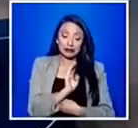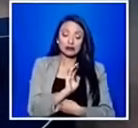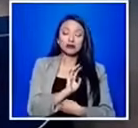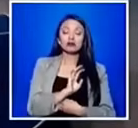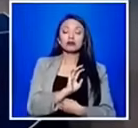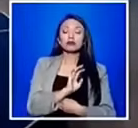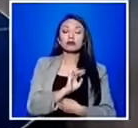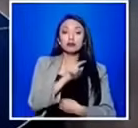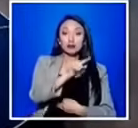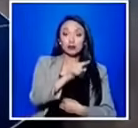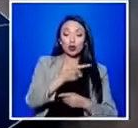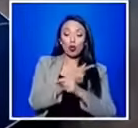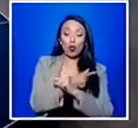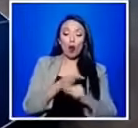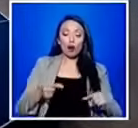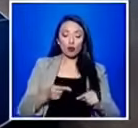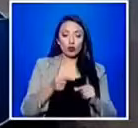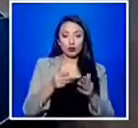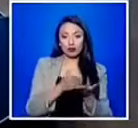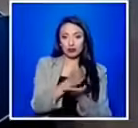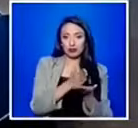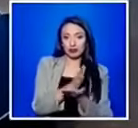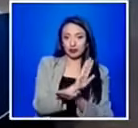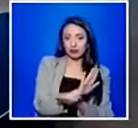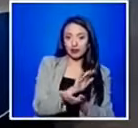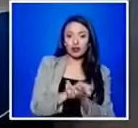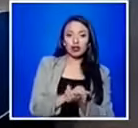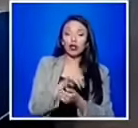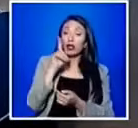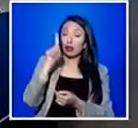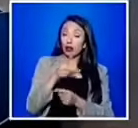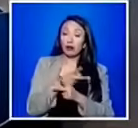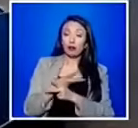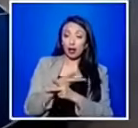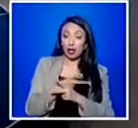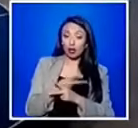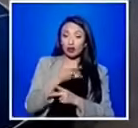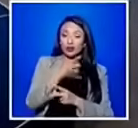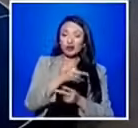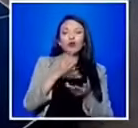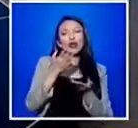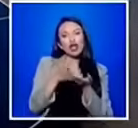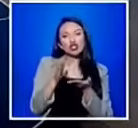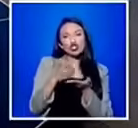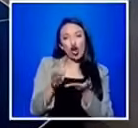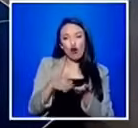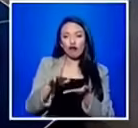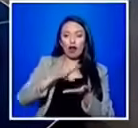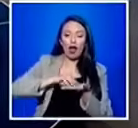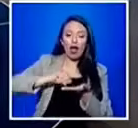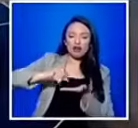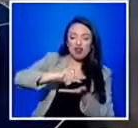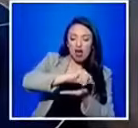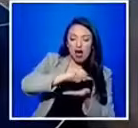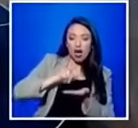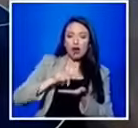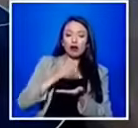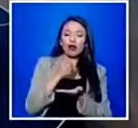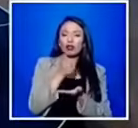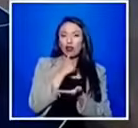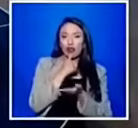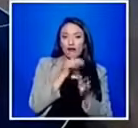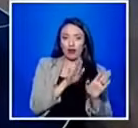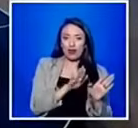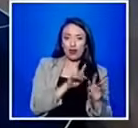la zona de Los Valles, así que por favor, de todas formas, hay que circular con mucha precaución, sí, porque hay escombros precisamente del adoquín que